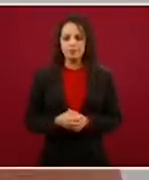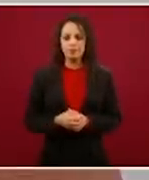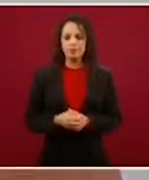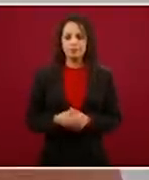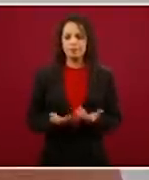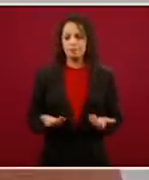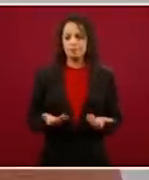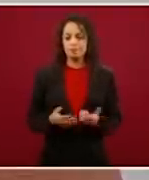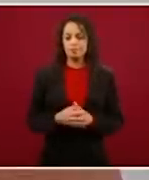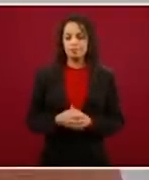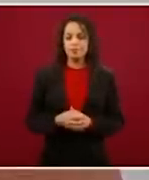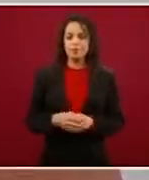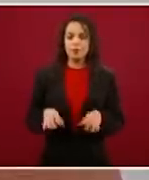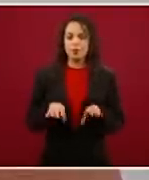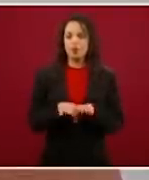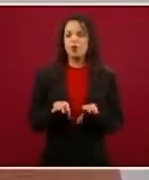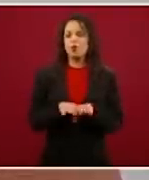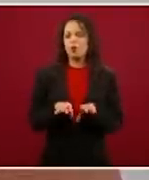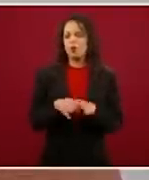Una de las